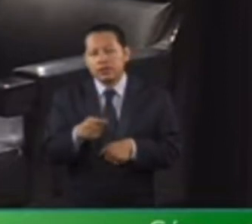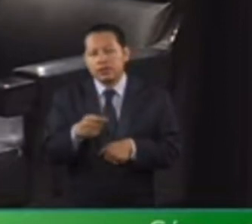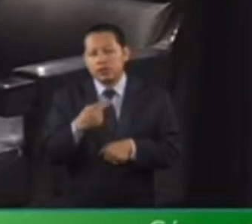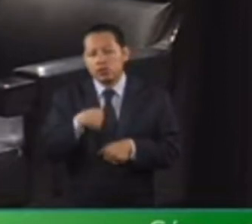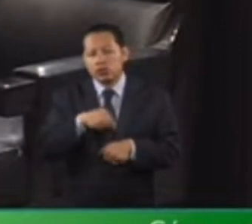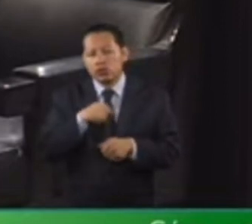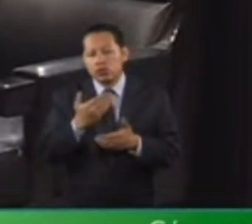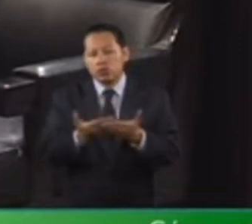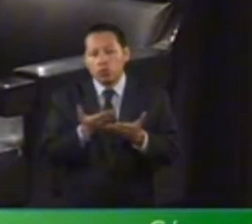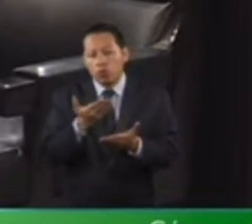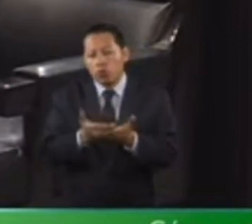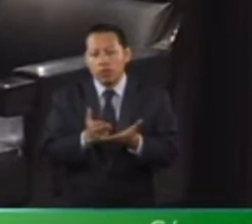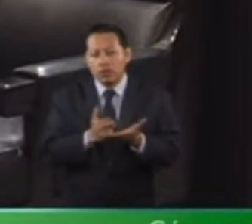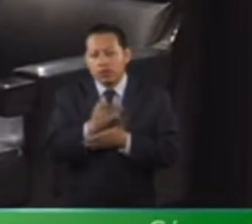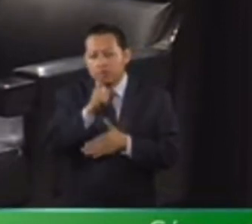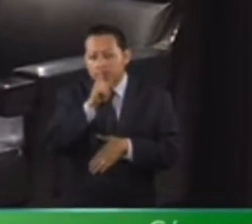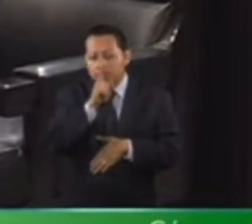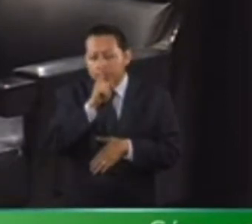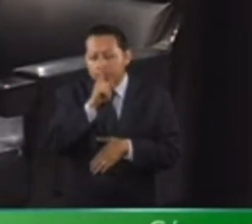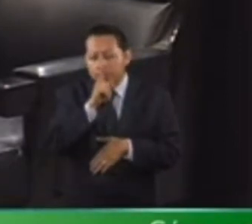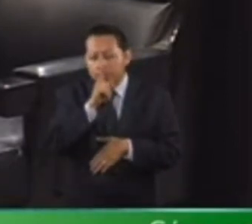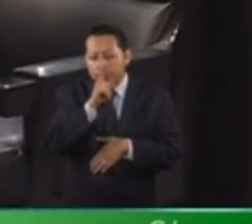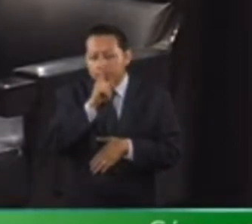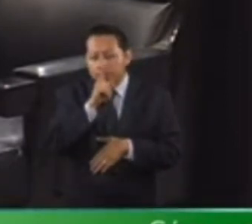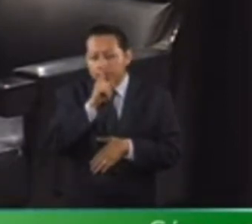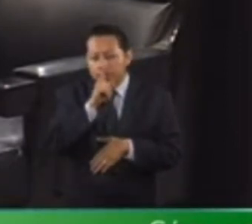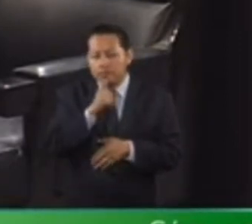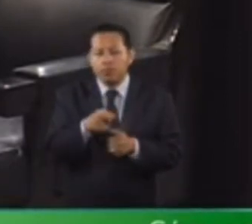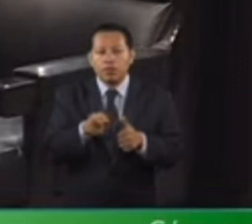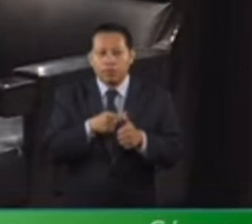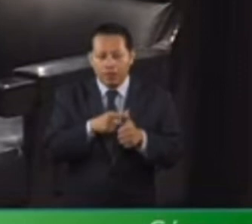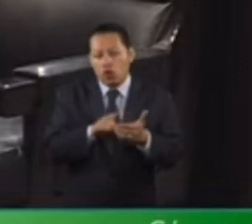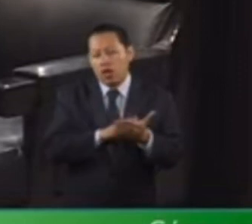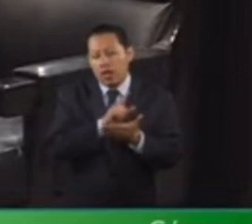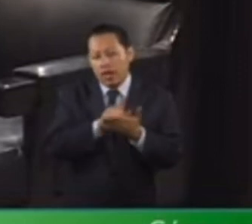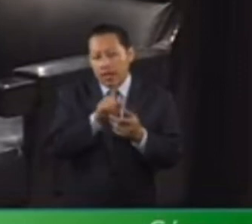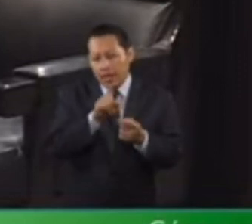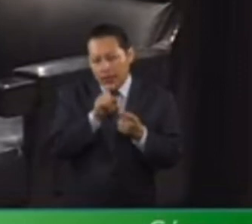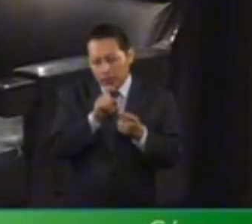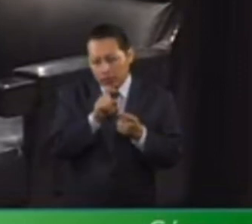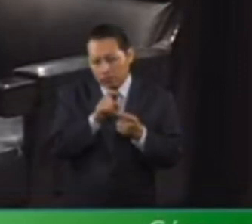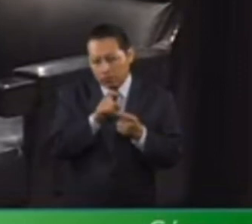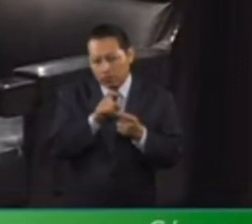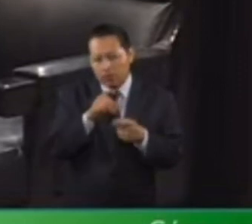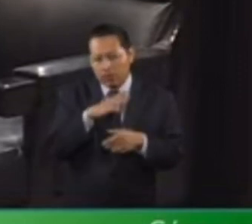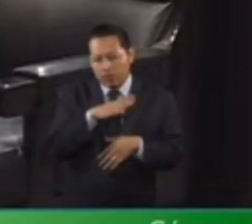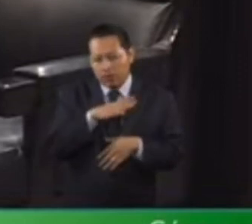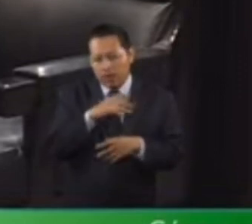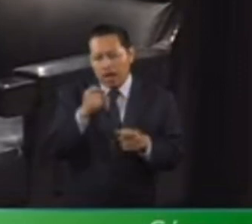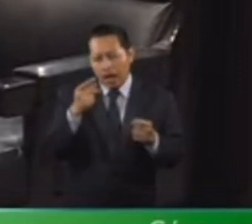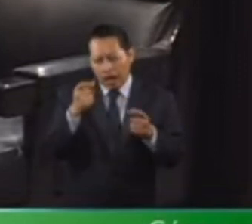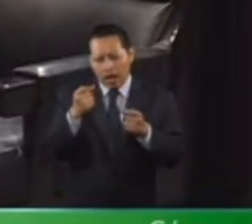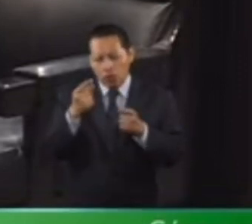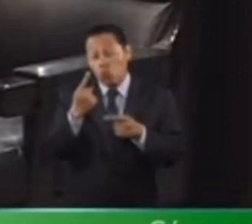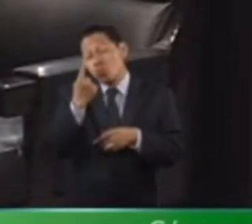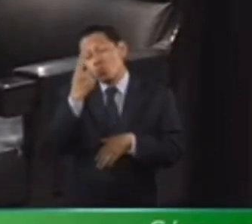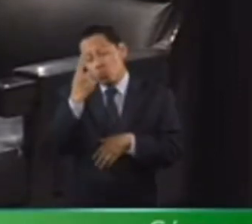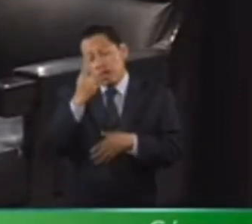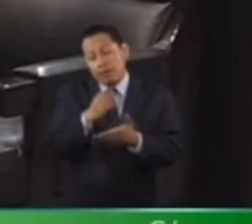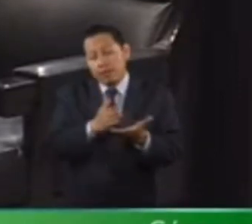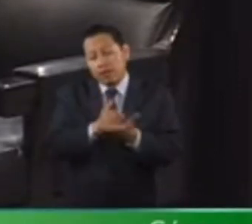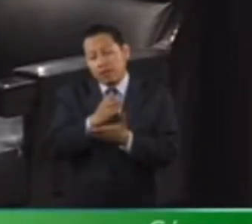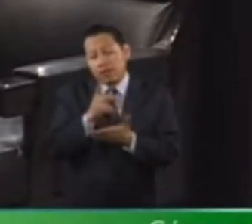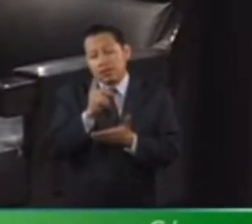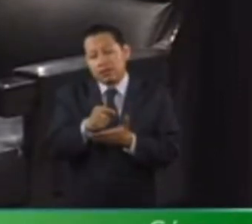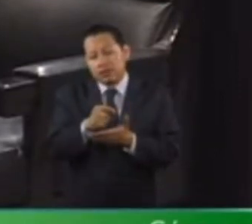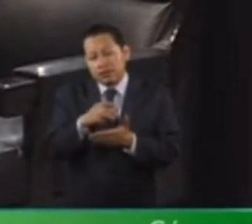nuestras propuestas. Primero, en ley de ingresos. Pasaron una de retención